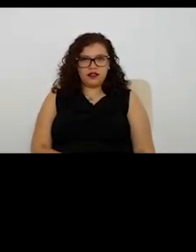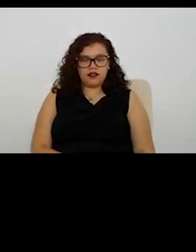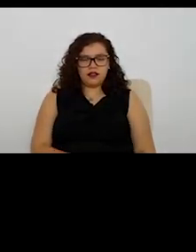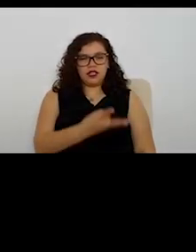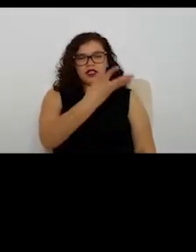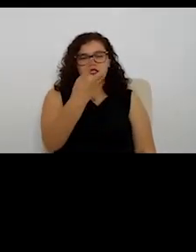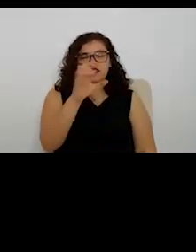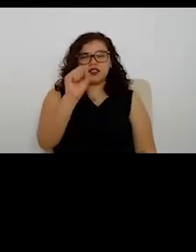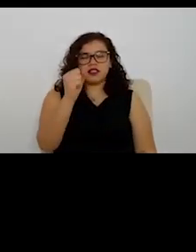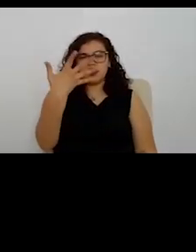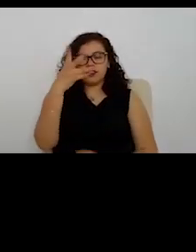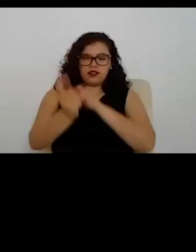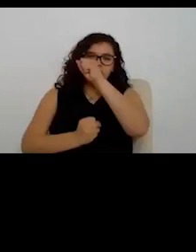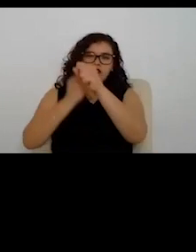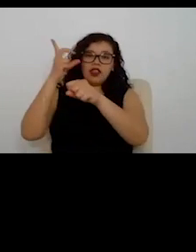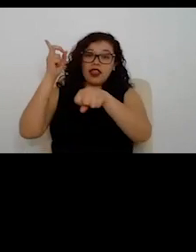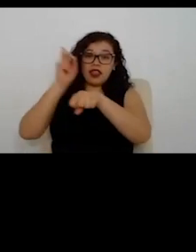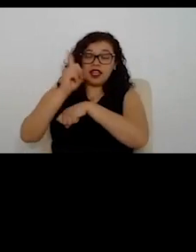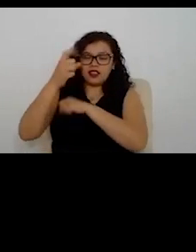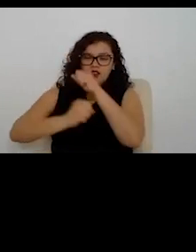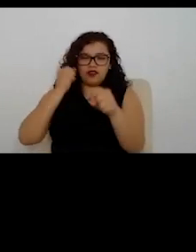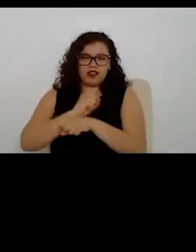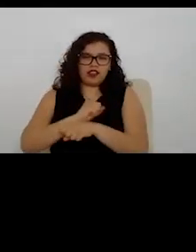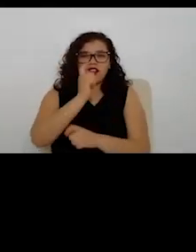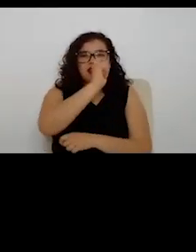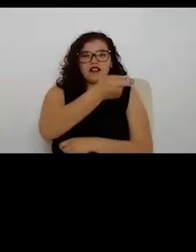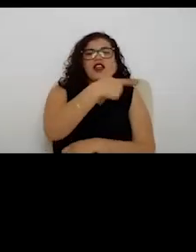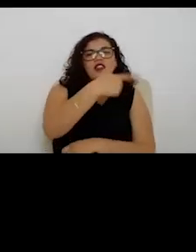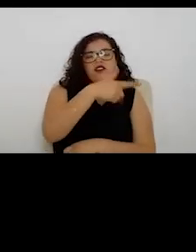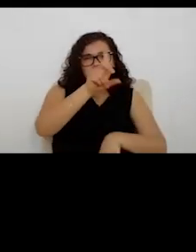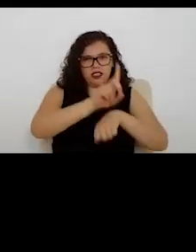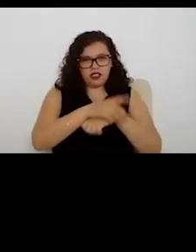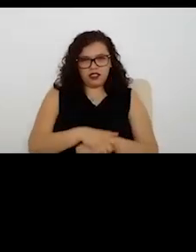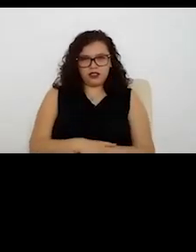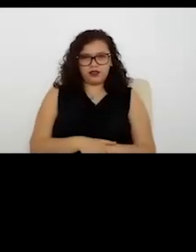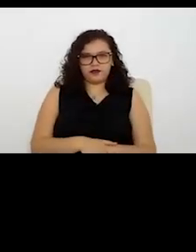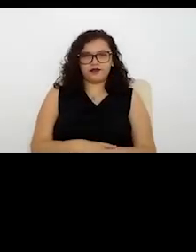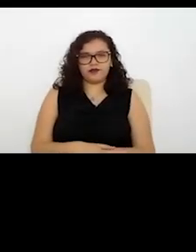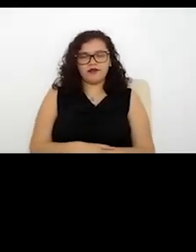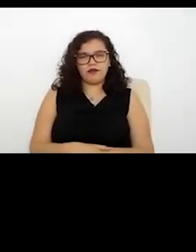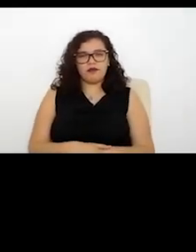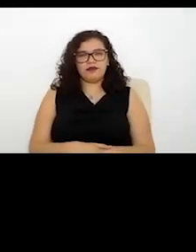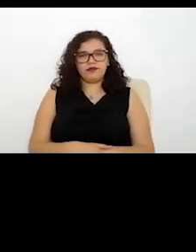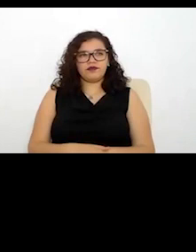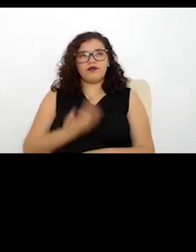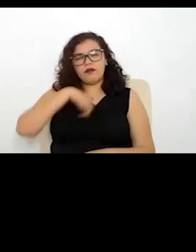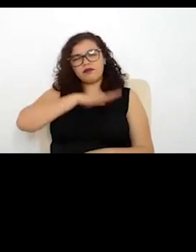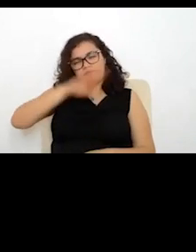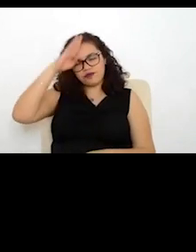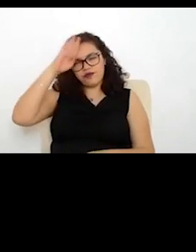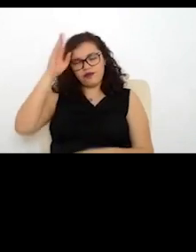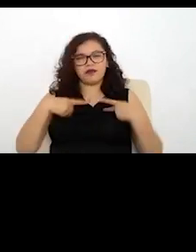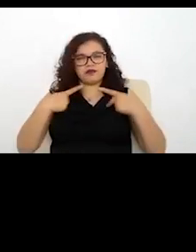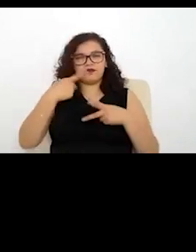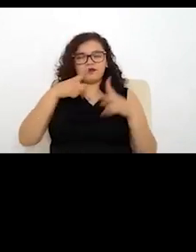365 días del año equivalían antes a 6 días. Entonces, sacamos el factor. Si nos encontramos en el supuesto en el que una persona empezó